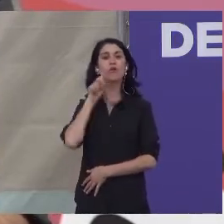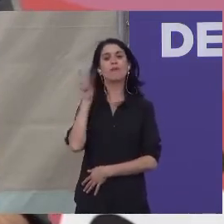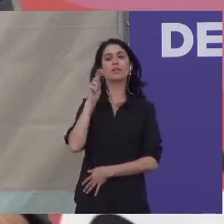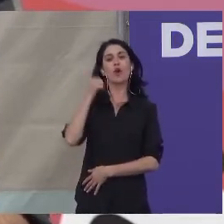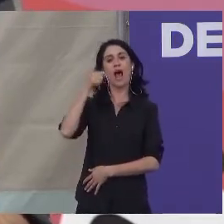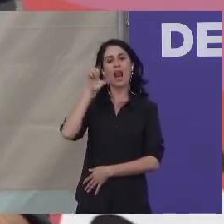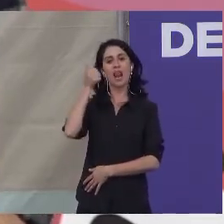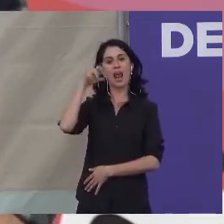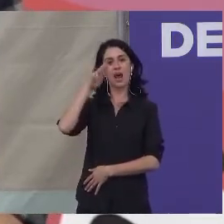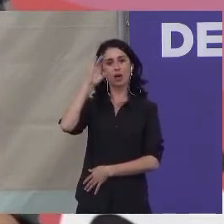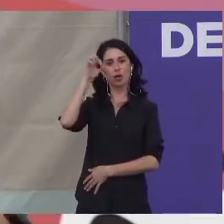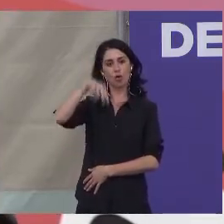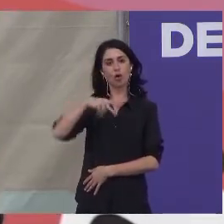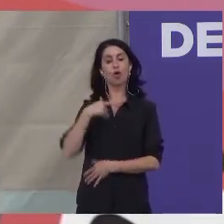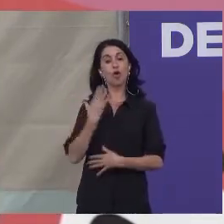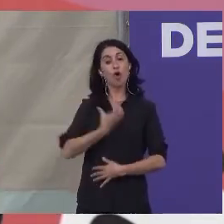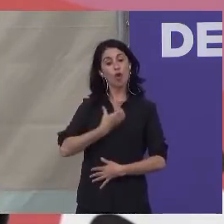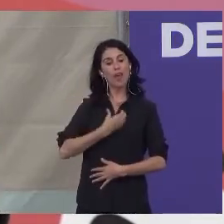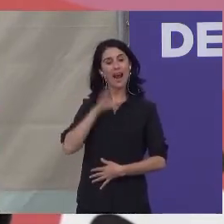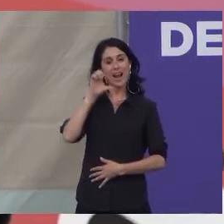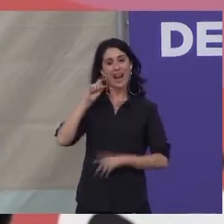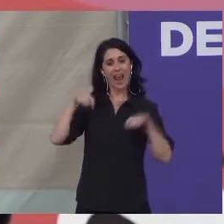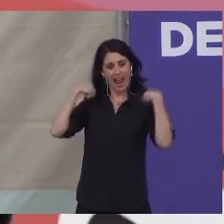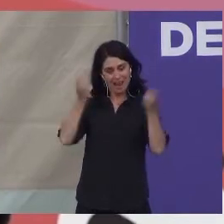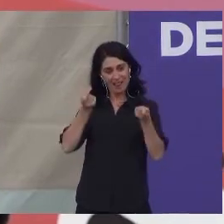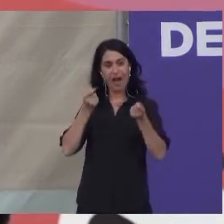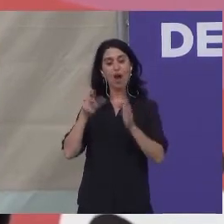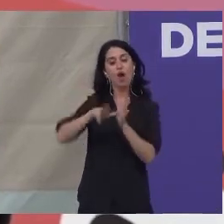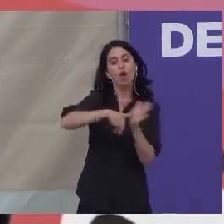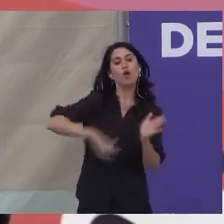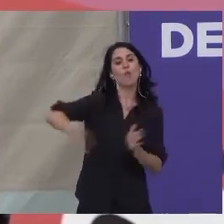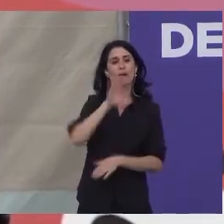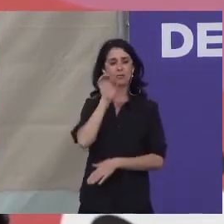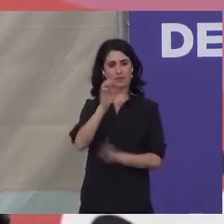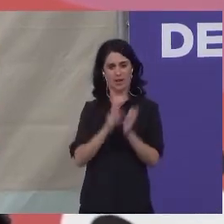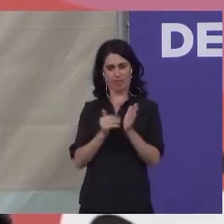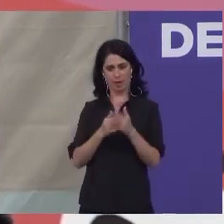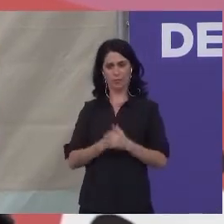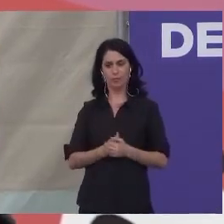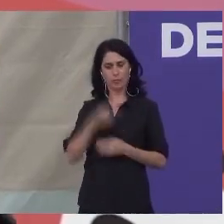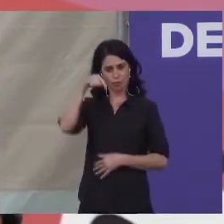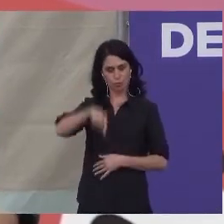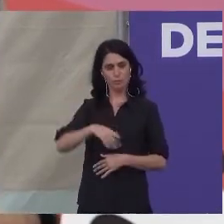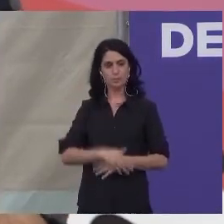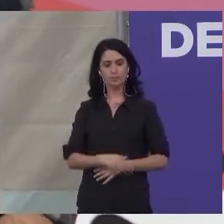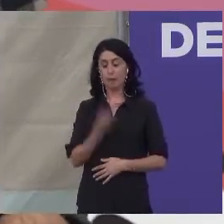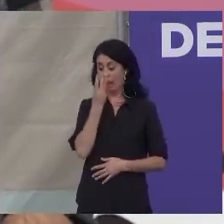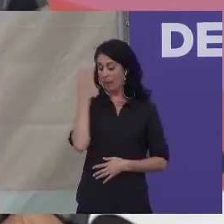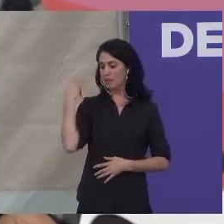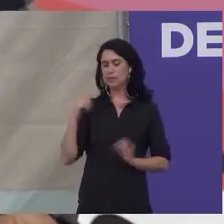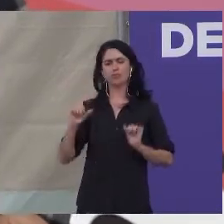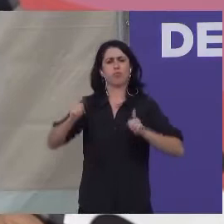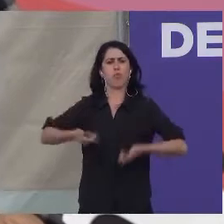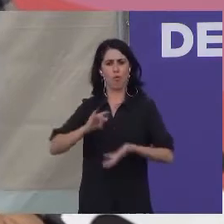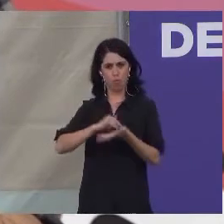Elda, de las comarcas del sur del País Valencià. Hace ya 3 años que pusimos en marcha este proyecto y